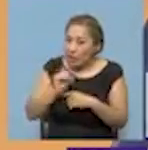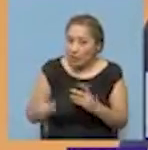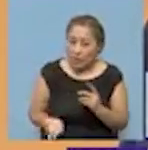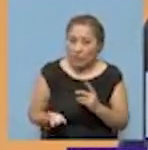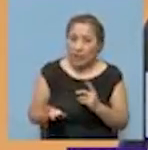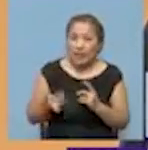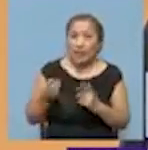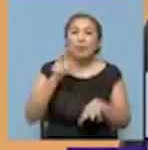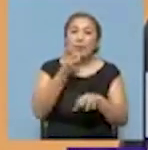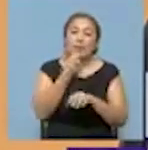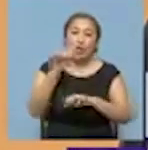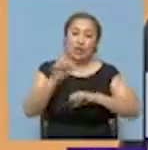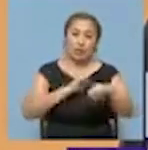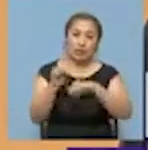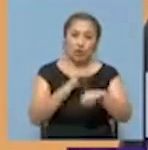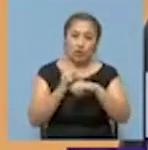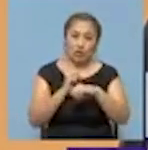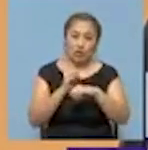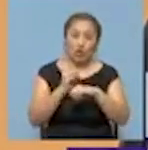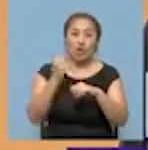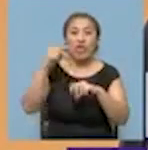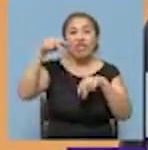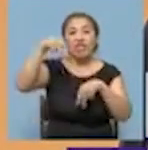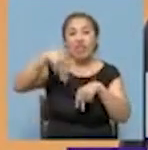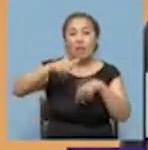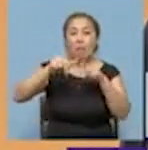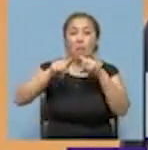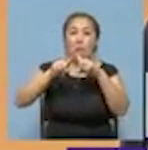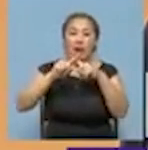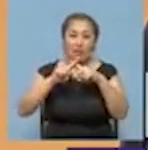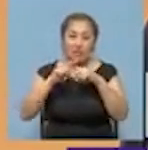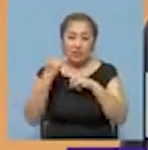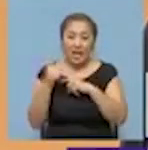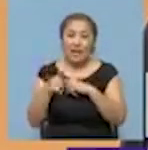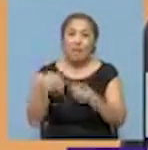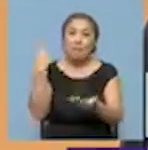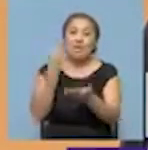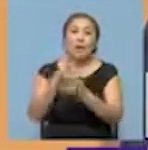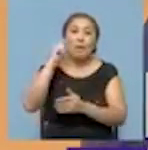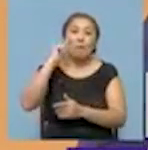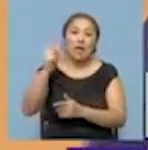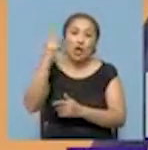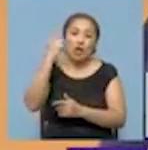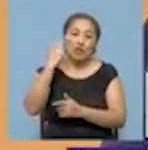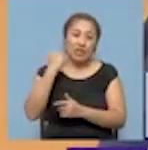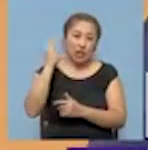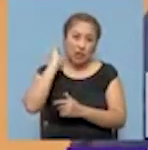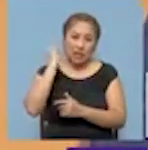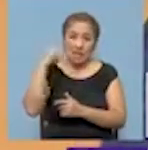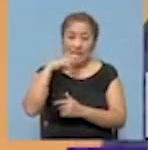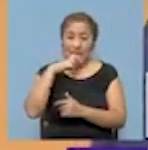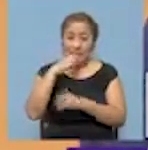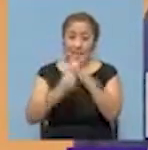la revolución marxista empieza en 1910 y se establece mejor hecho en 1917 hasta el 92